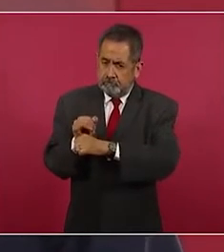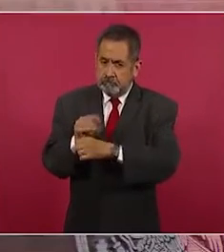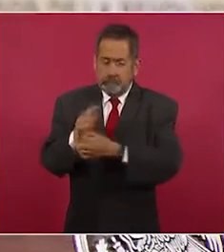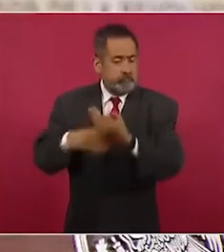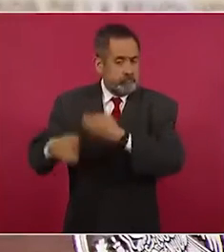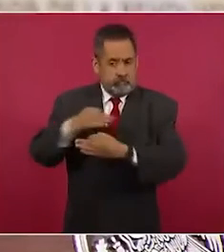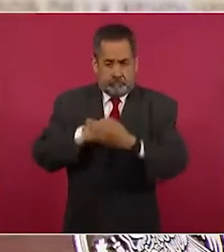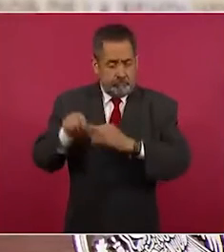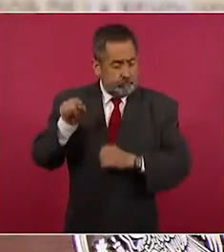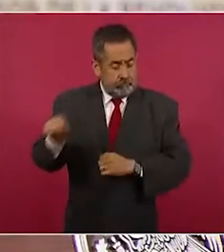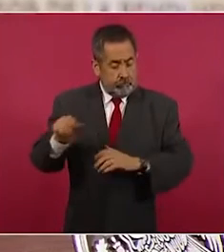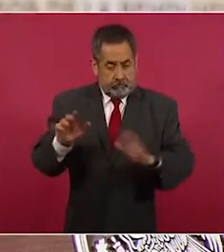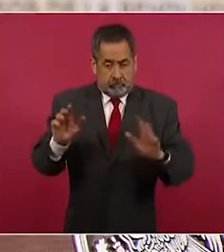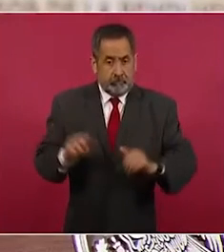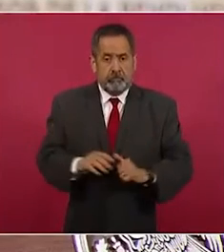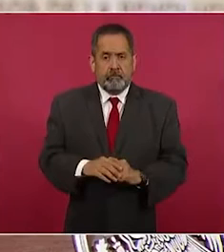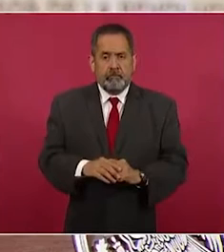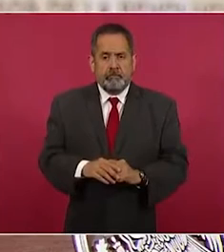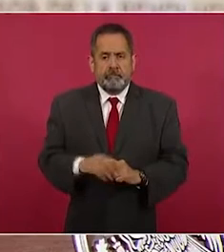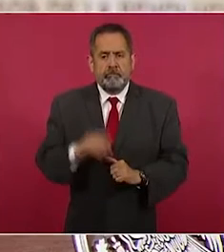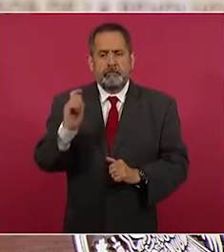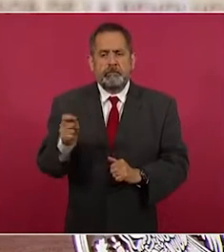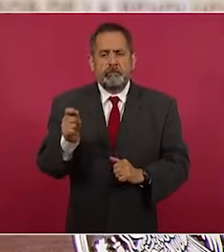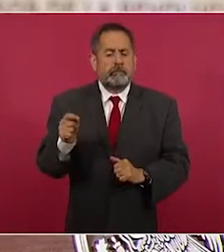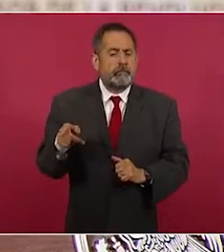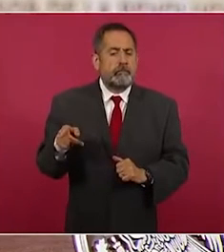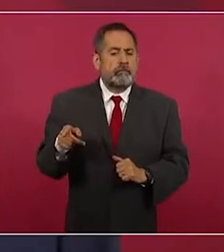Todos. Y que se